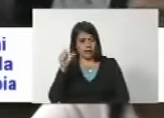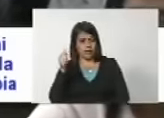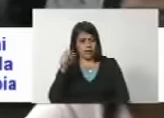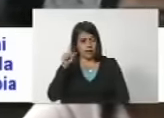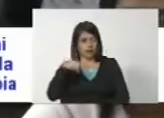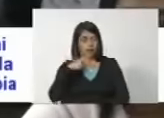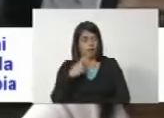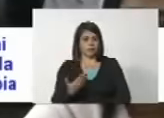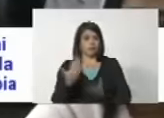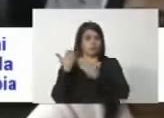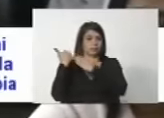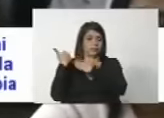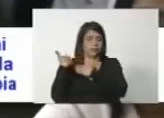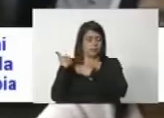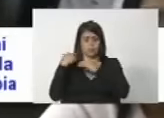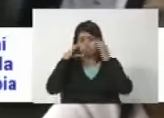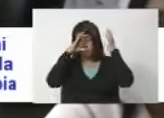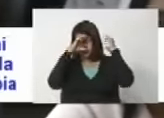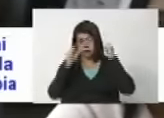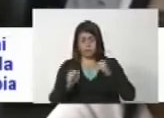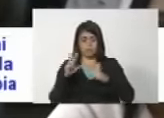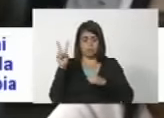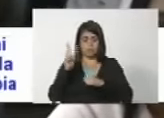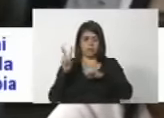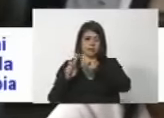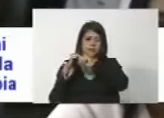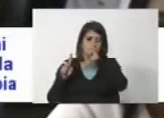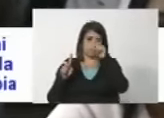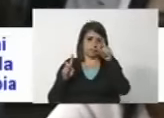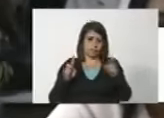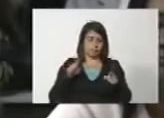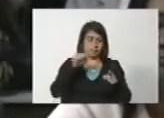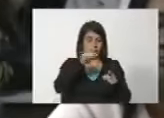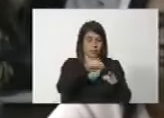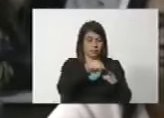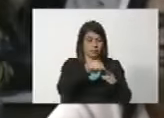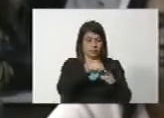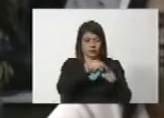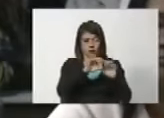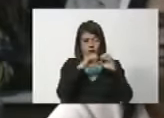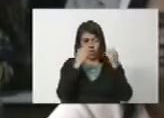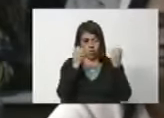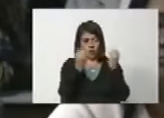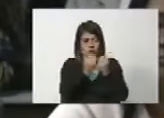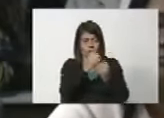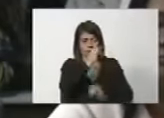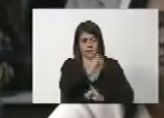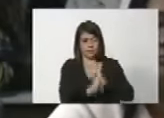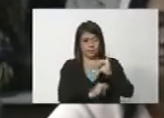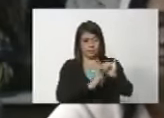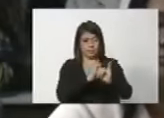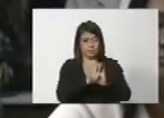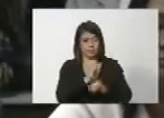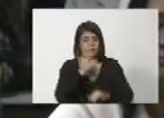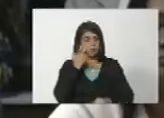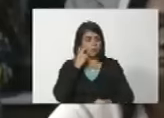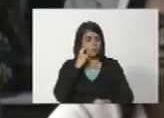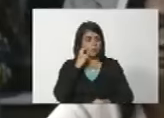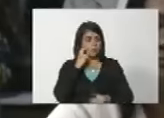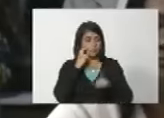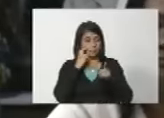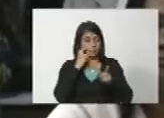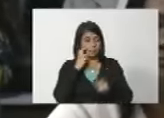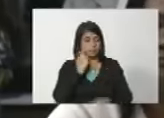Igualmente ha asumido representación diplomática de Venezuela ante la Organización Internacional del Cacao